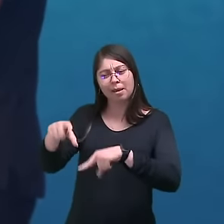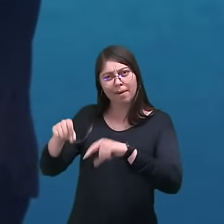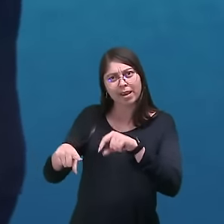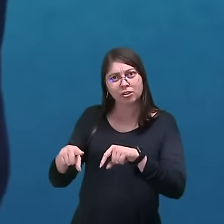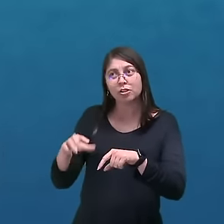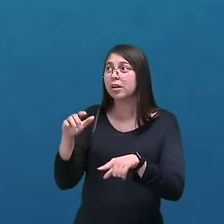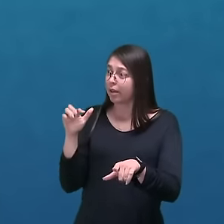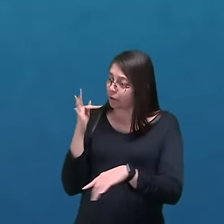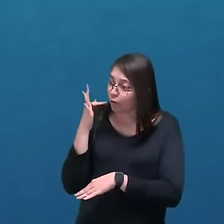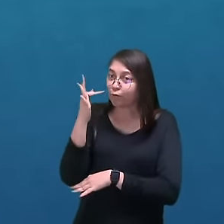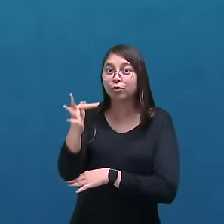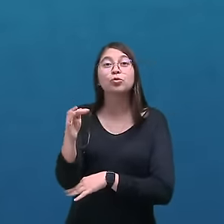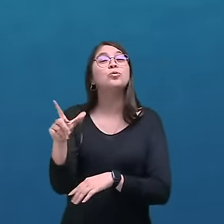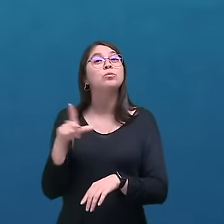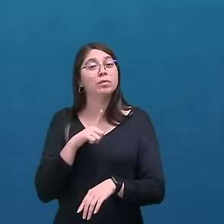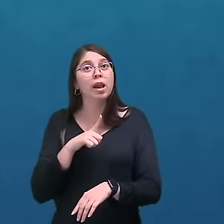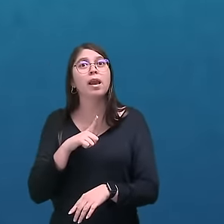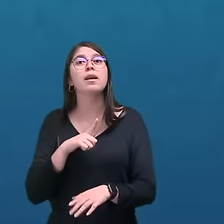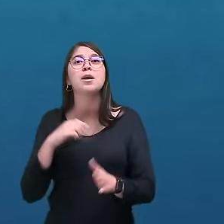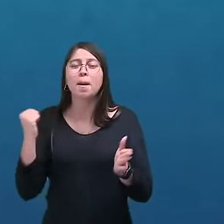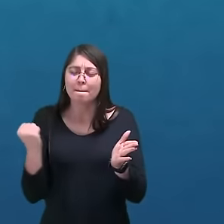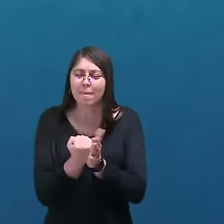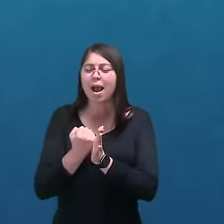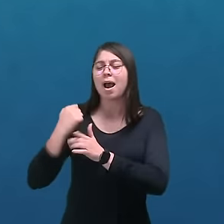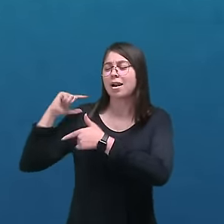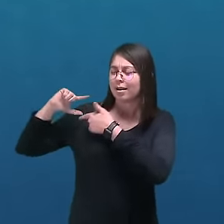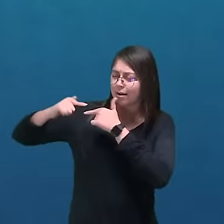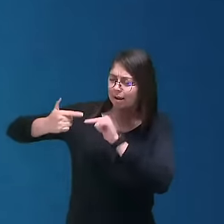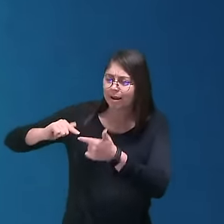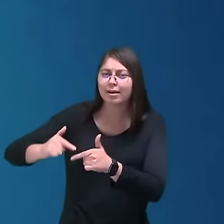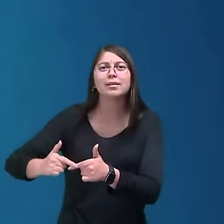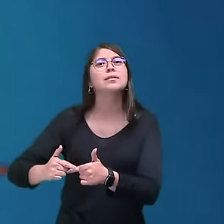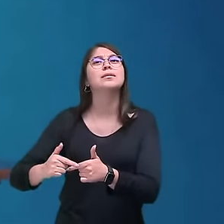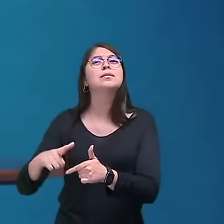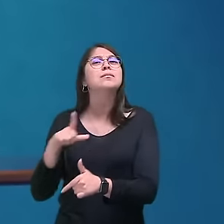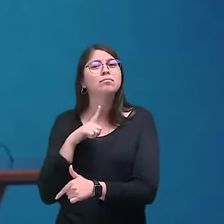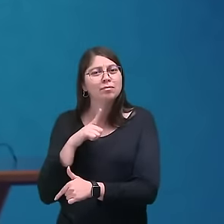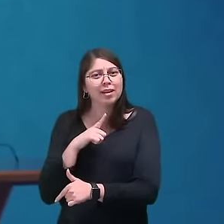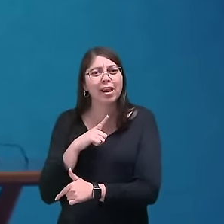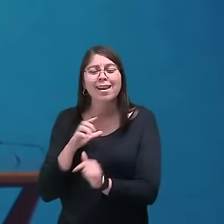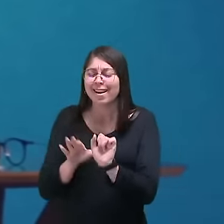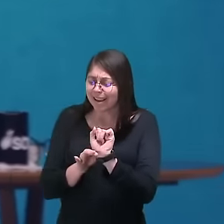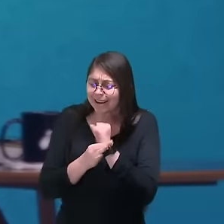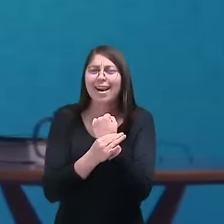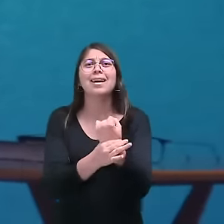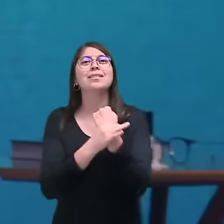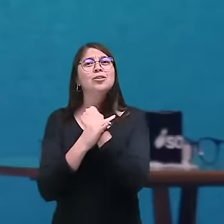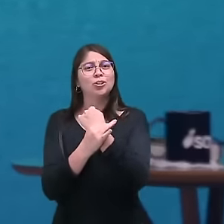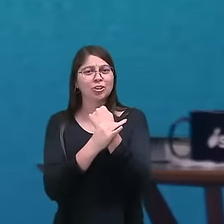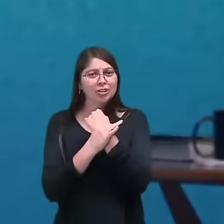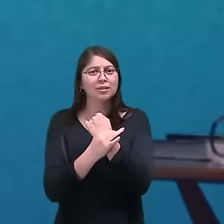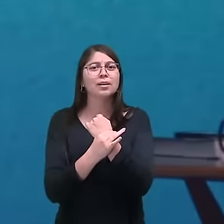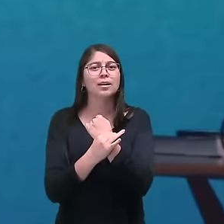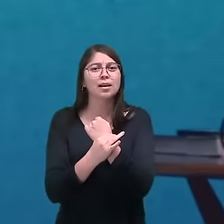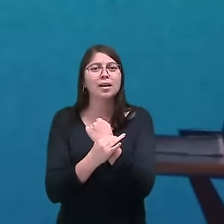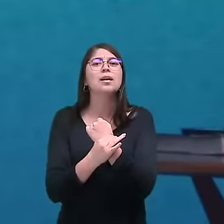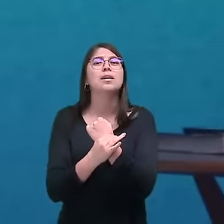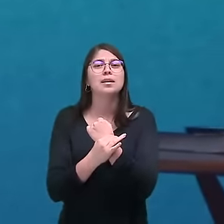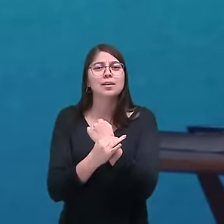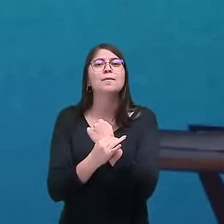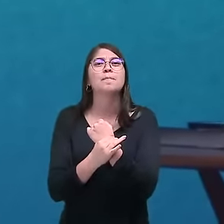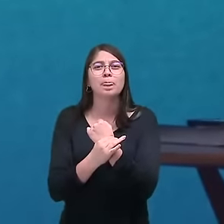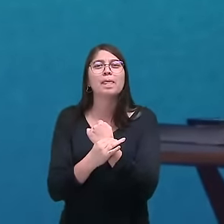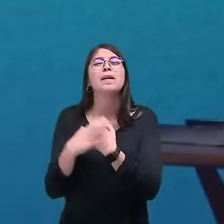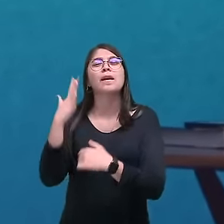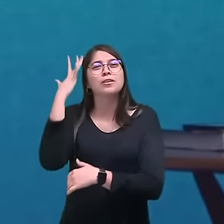tem legado. Quien tem simiente, tem herança. Quien tem simiente, tem garantía del día de mañana. Tem garantía